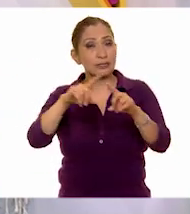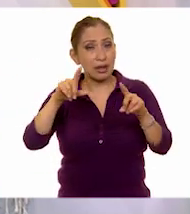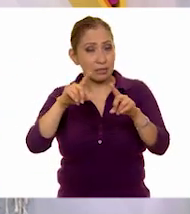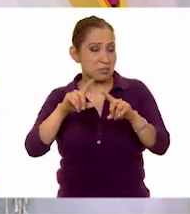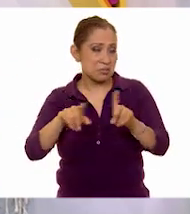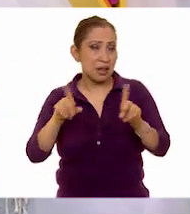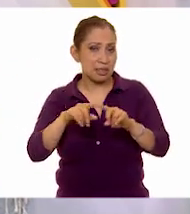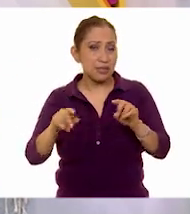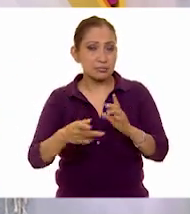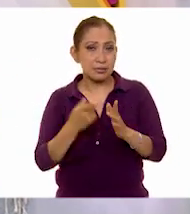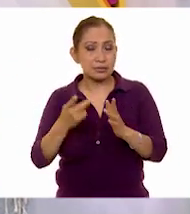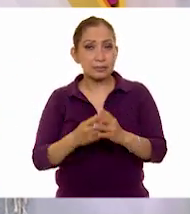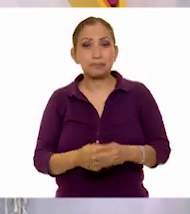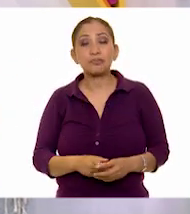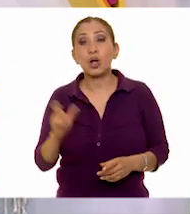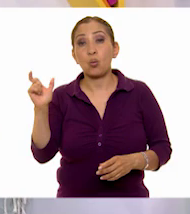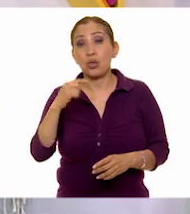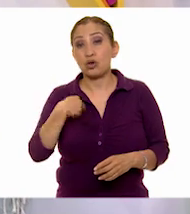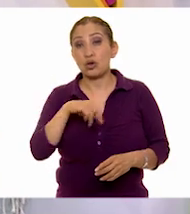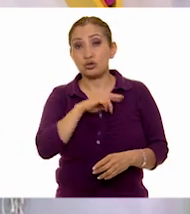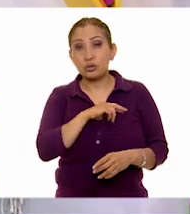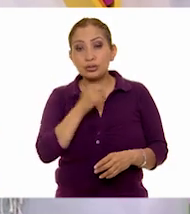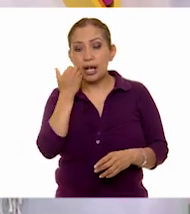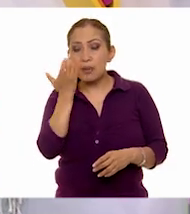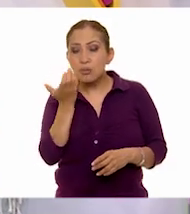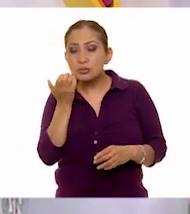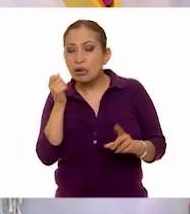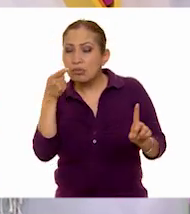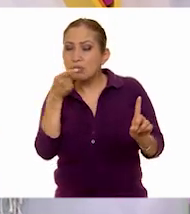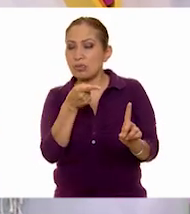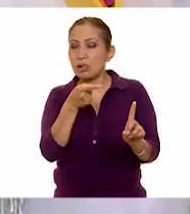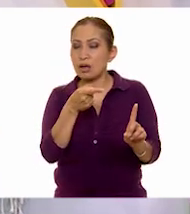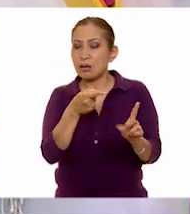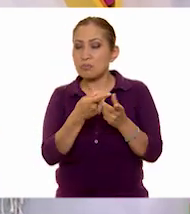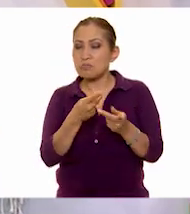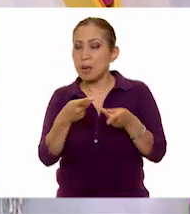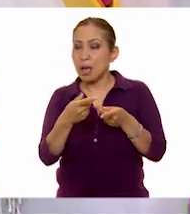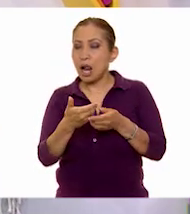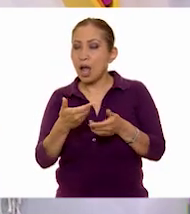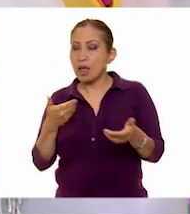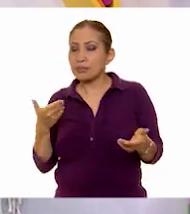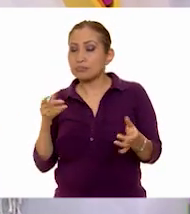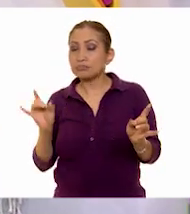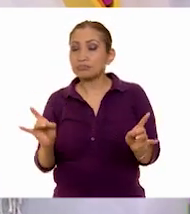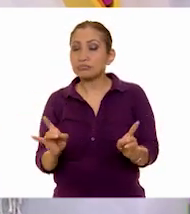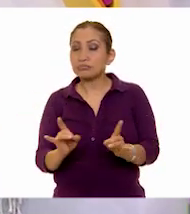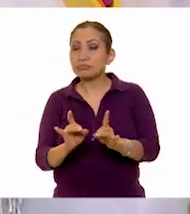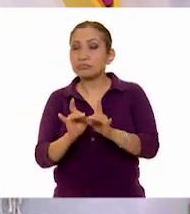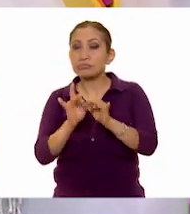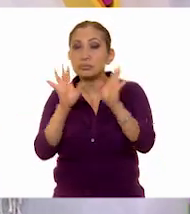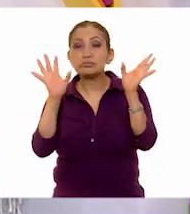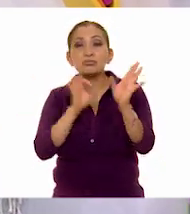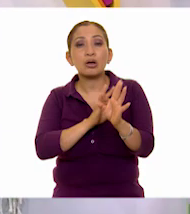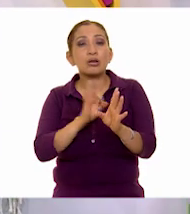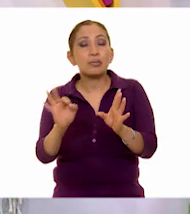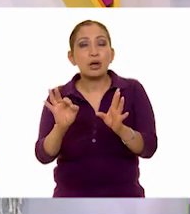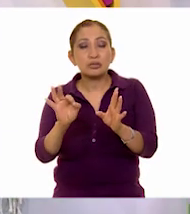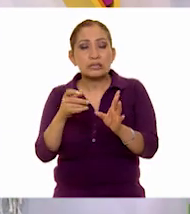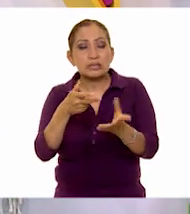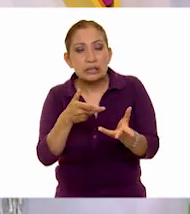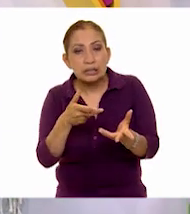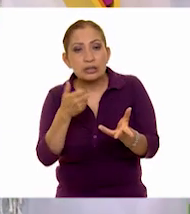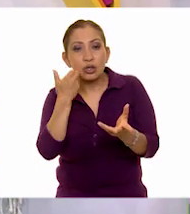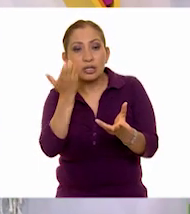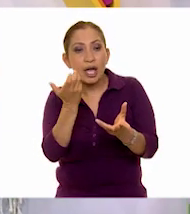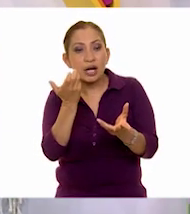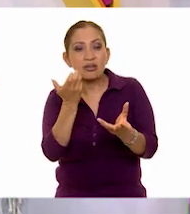situaciones. Cuando nos proponemos algo, tenemos que estar preparados, porque de pronto podemos sentir que